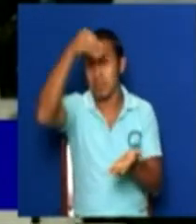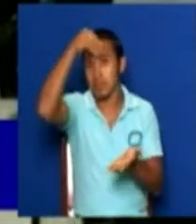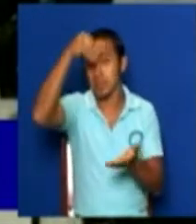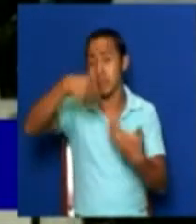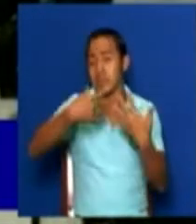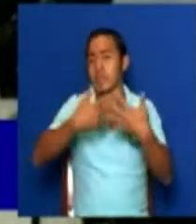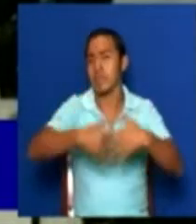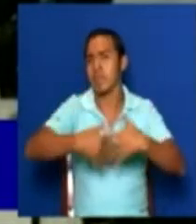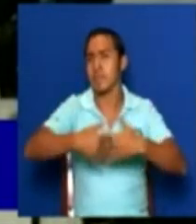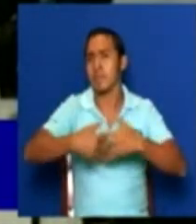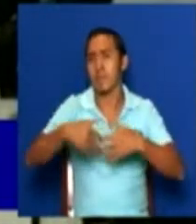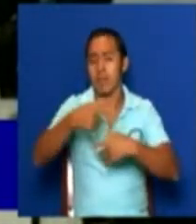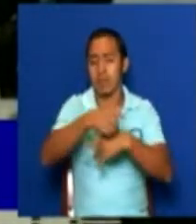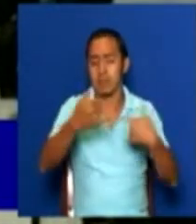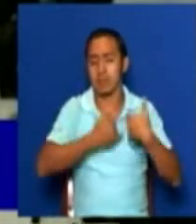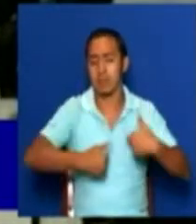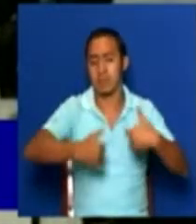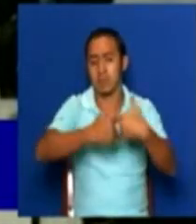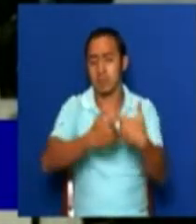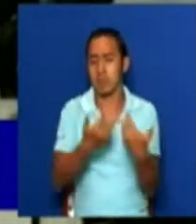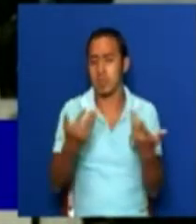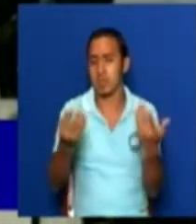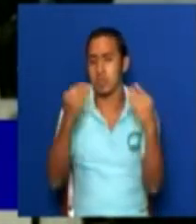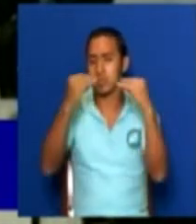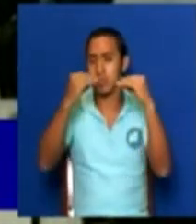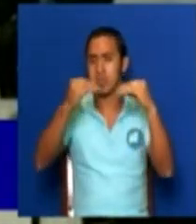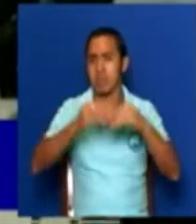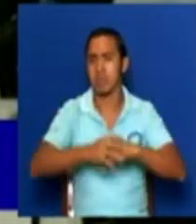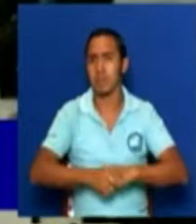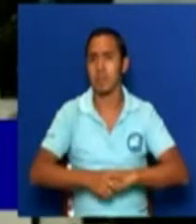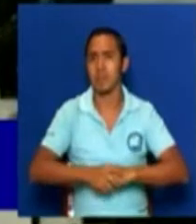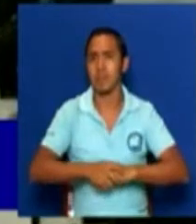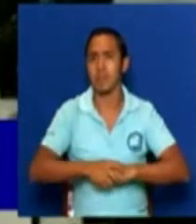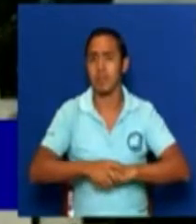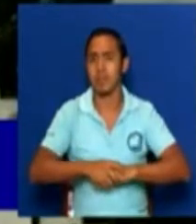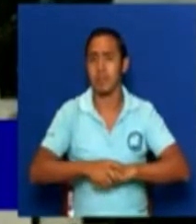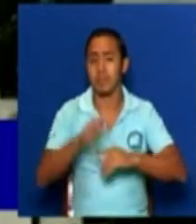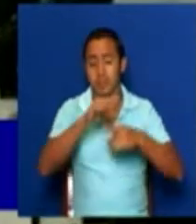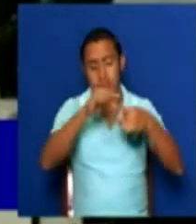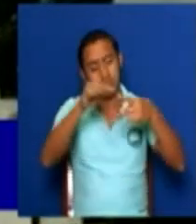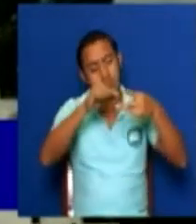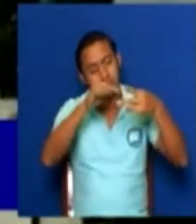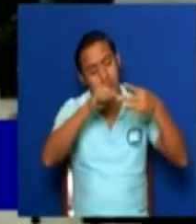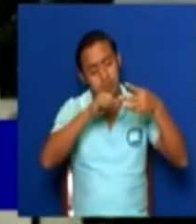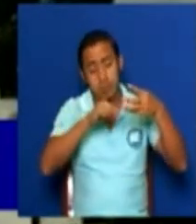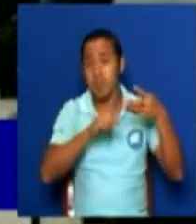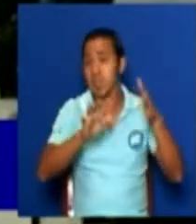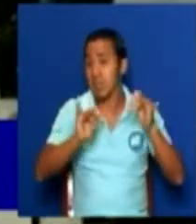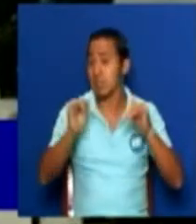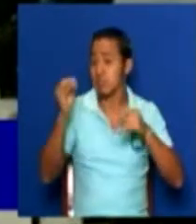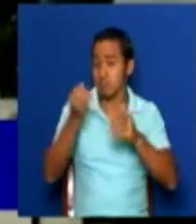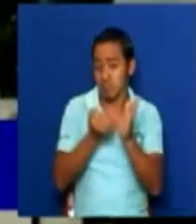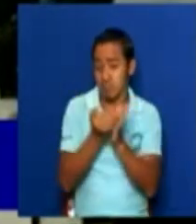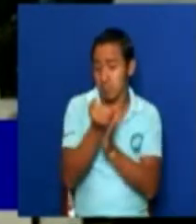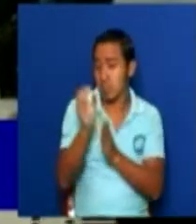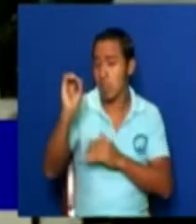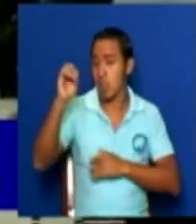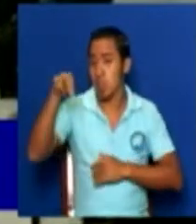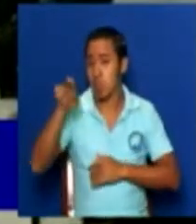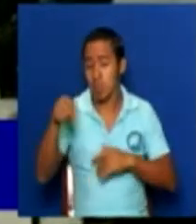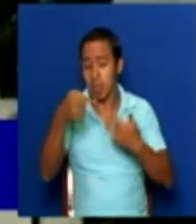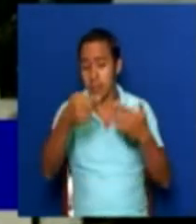empresas como en las instituciones educativas. Estas son las recomendaciones que hizo el estudio para el